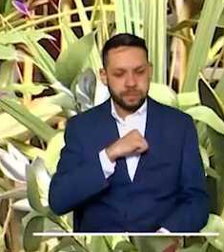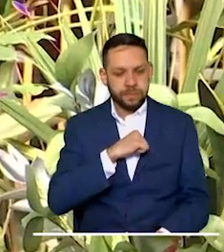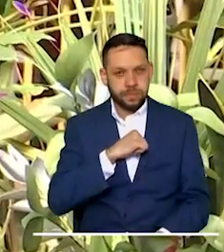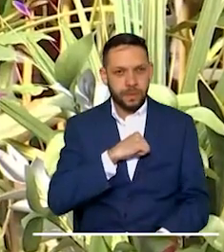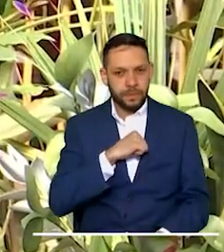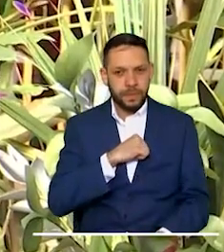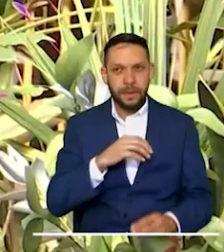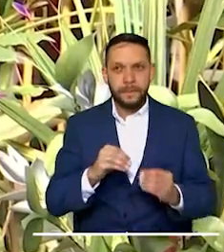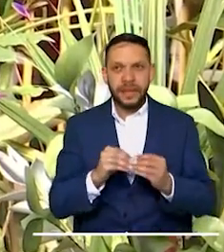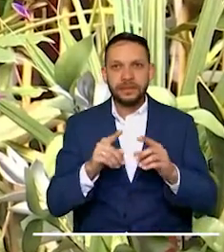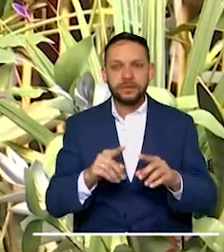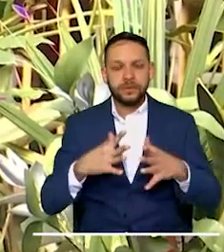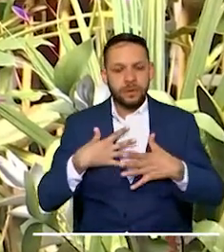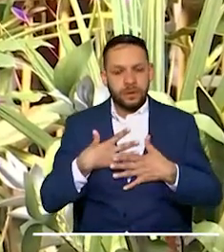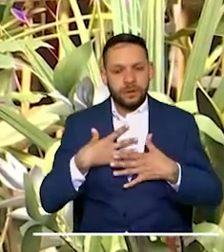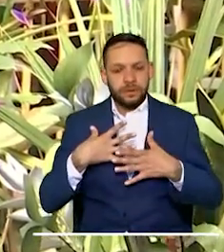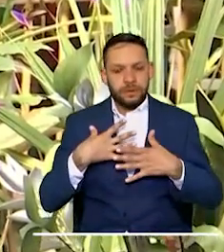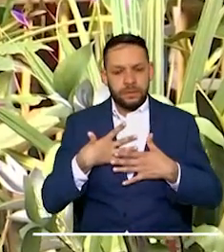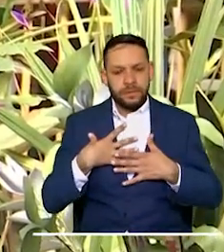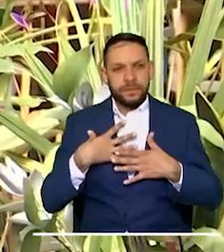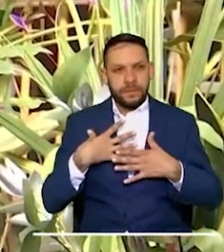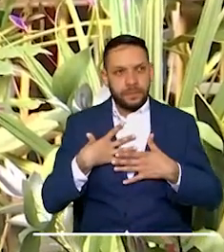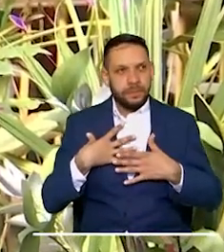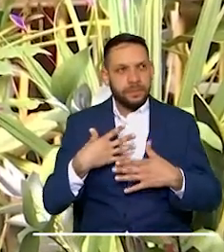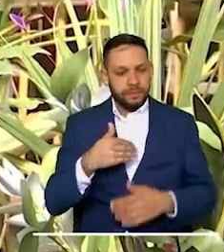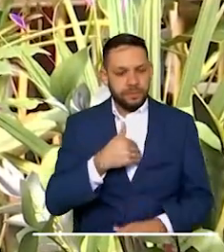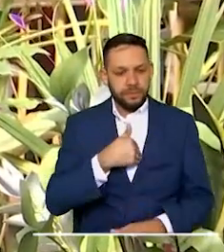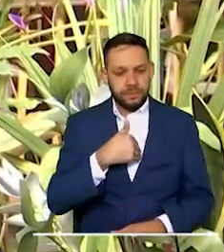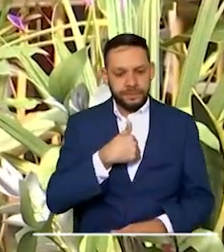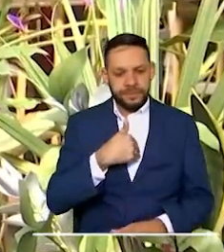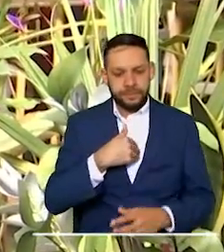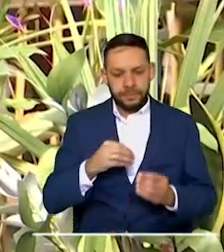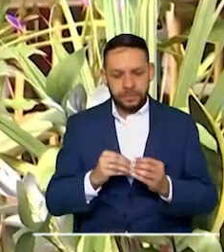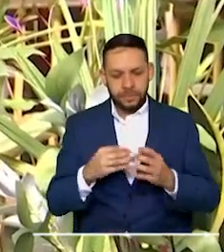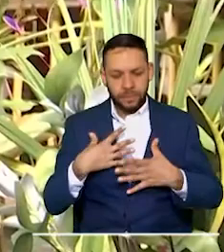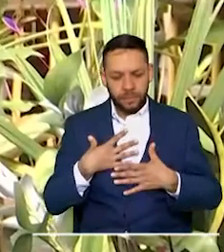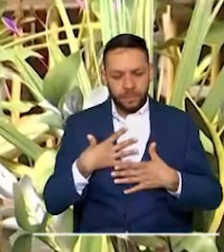un examen ecográfico. La ecografía tiene poco valor